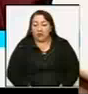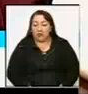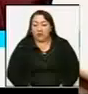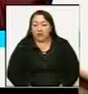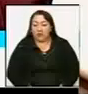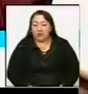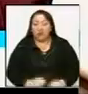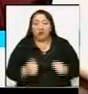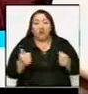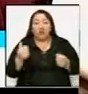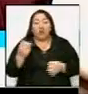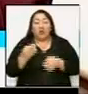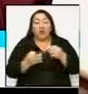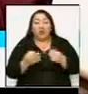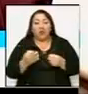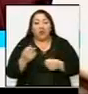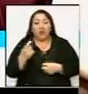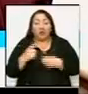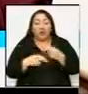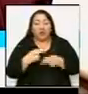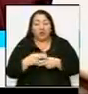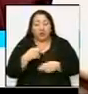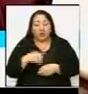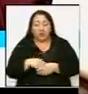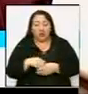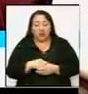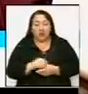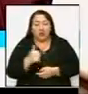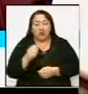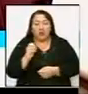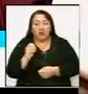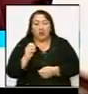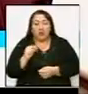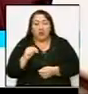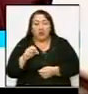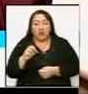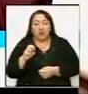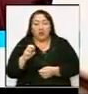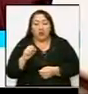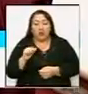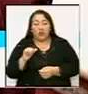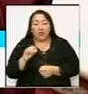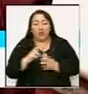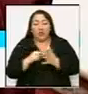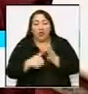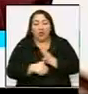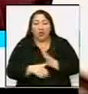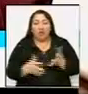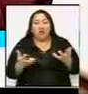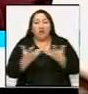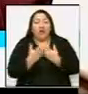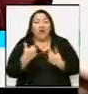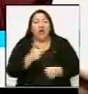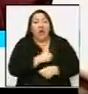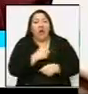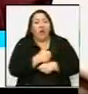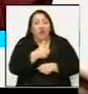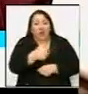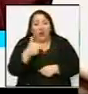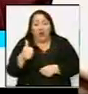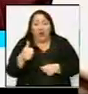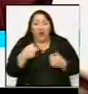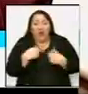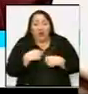sistema electoral está conformado por el Jurado Nacional de Elecciones, por la ONP y la RENIE, dice, actúan con autonomía.